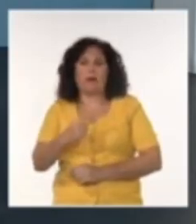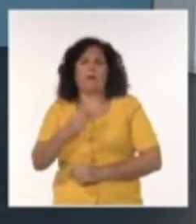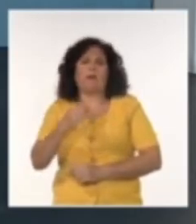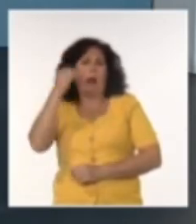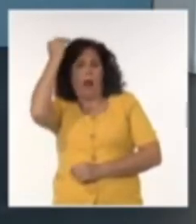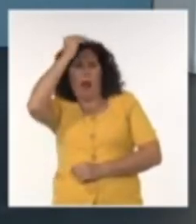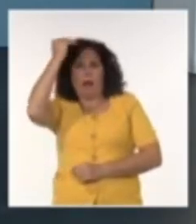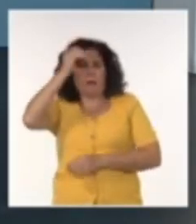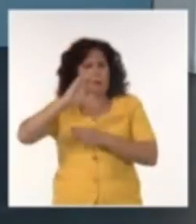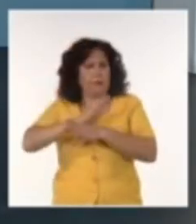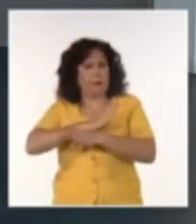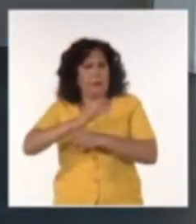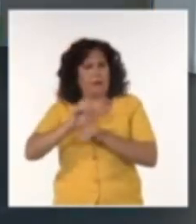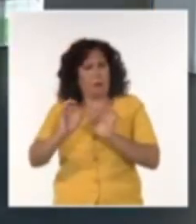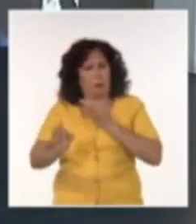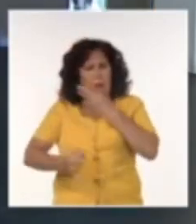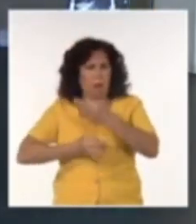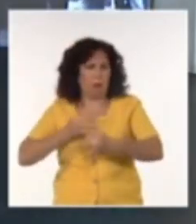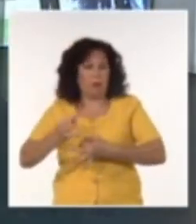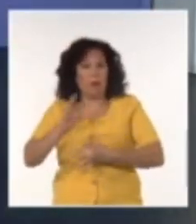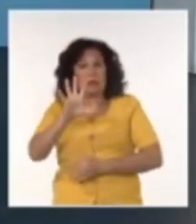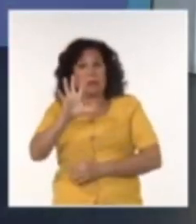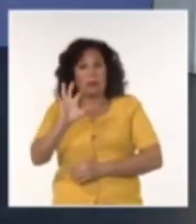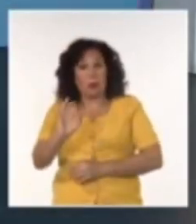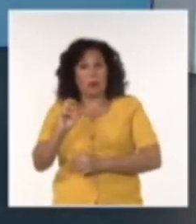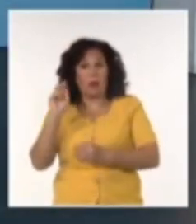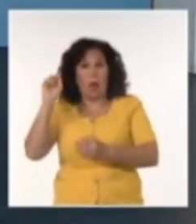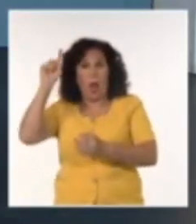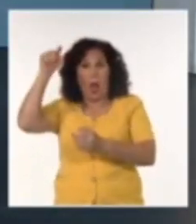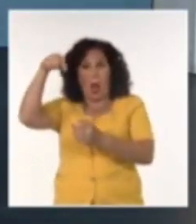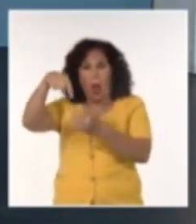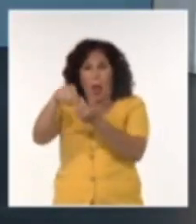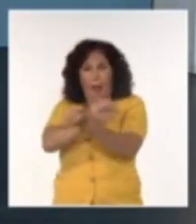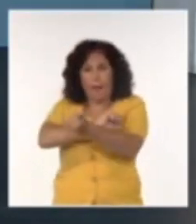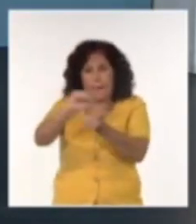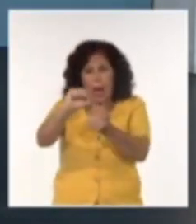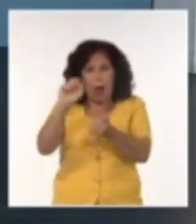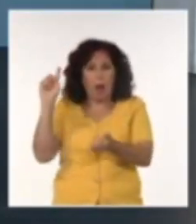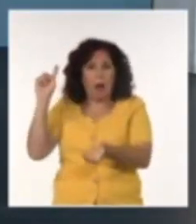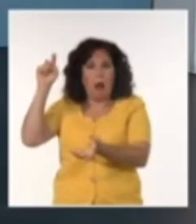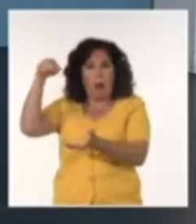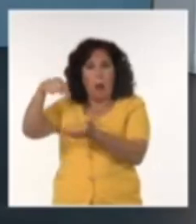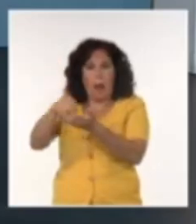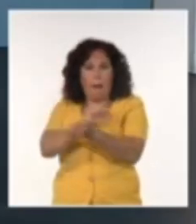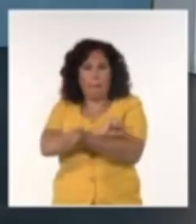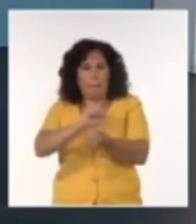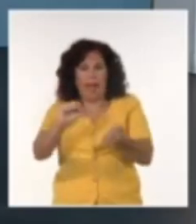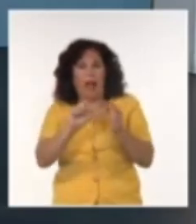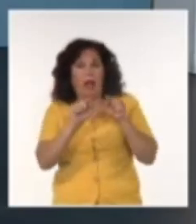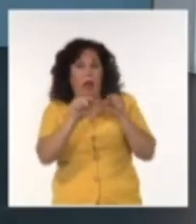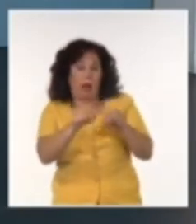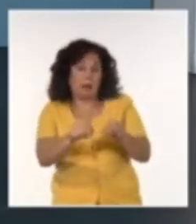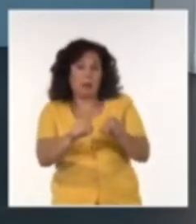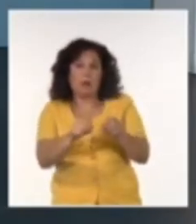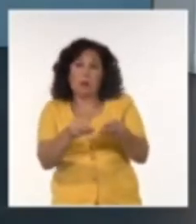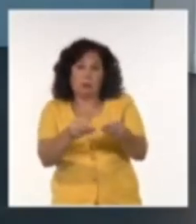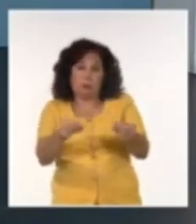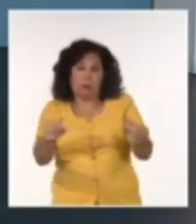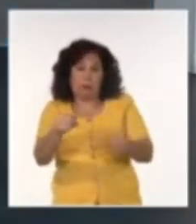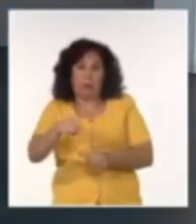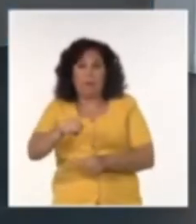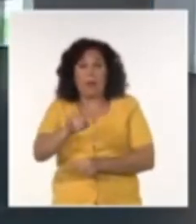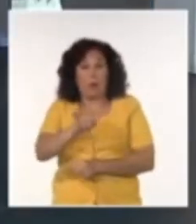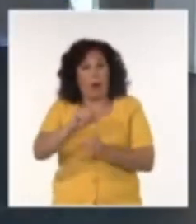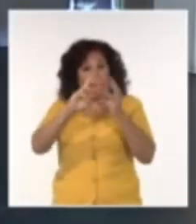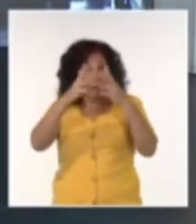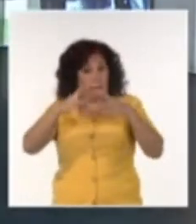en español detalla que unos 50 misiles fueron disparados desde el sur libanés hacia Alta Galilea. En redes